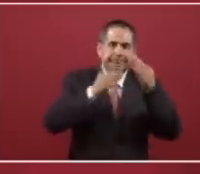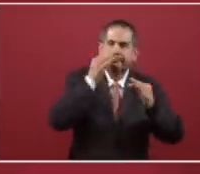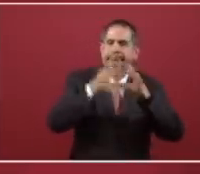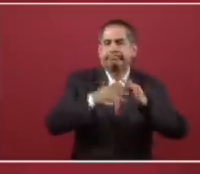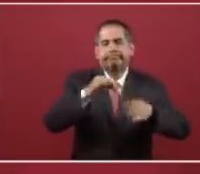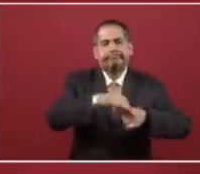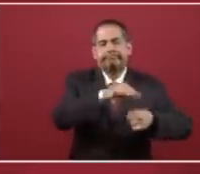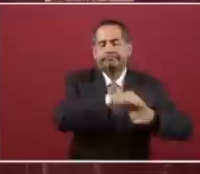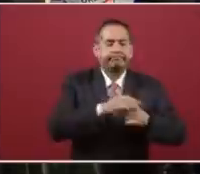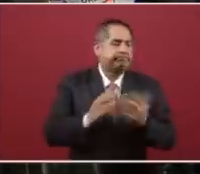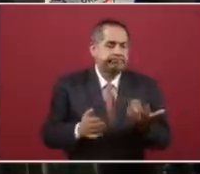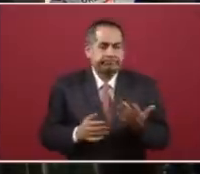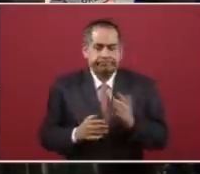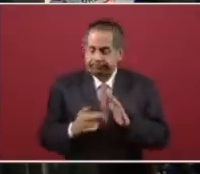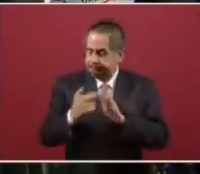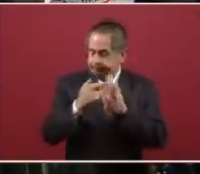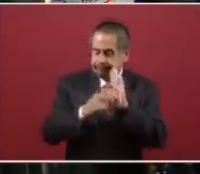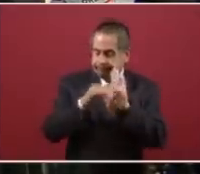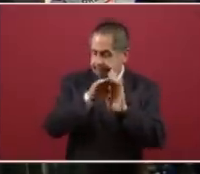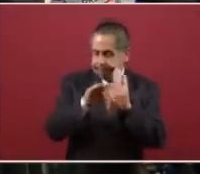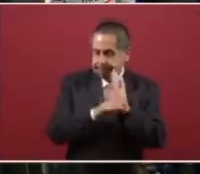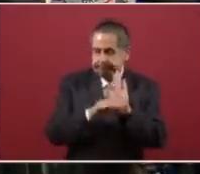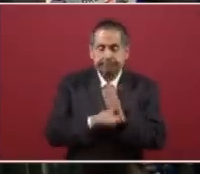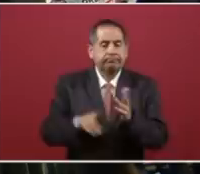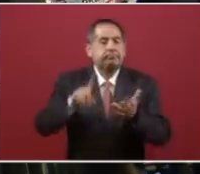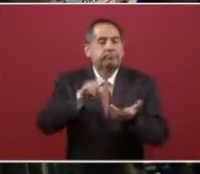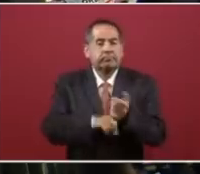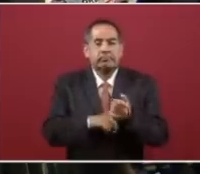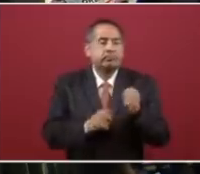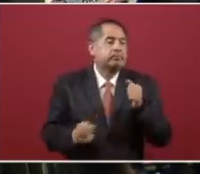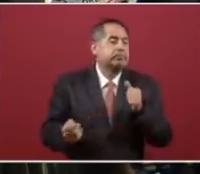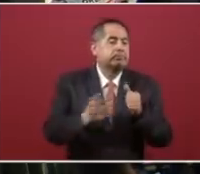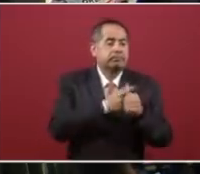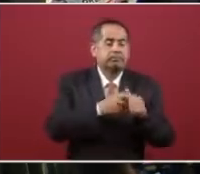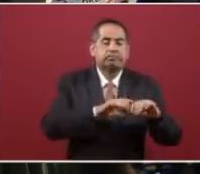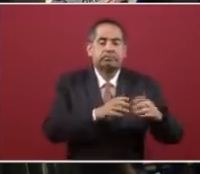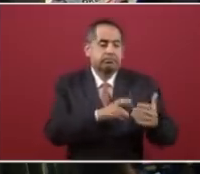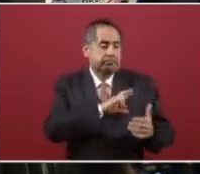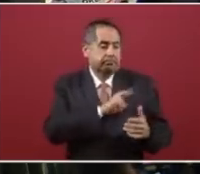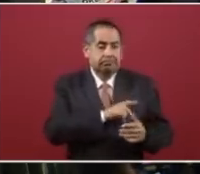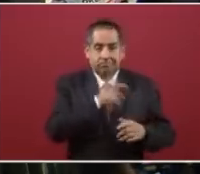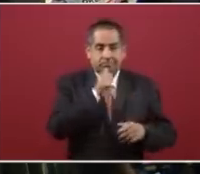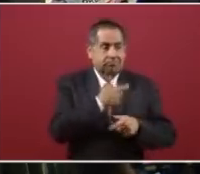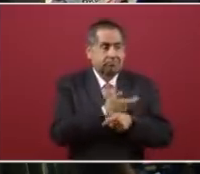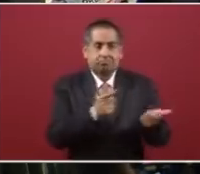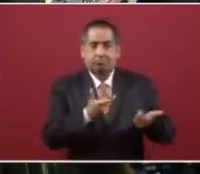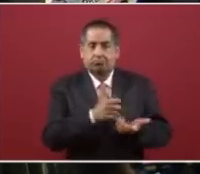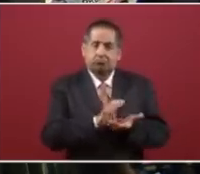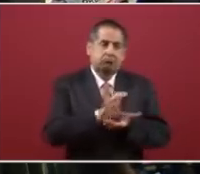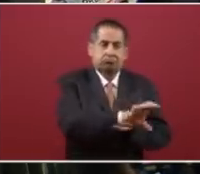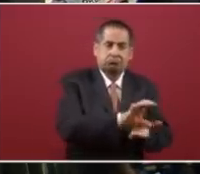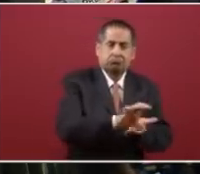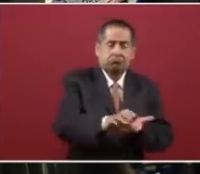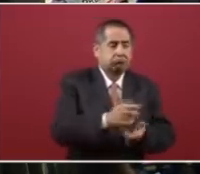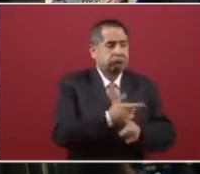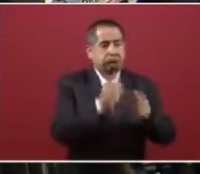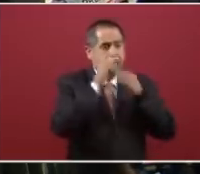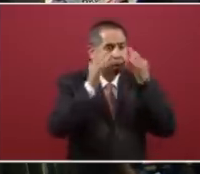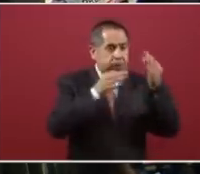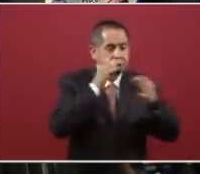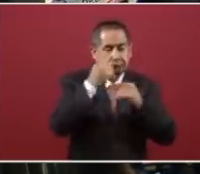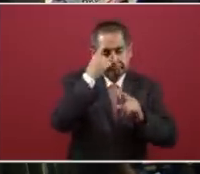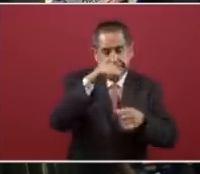financiamiento público tiene que prevalecer en méjico sobre el financiamiento privado en particular encontramos que la